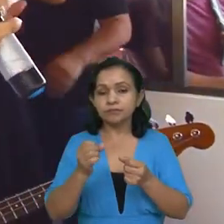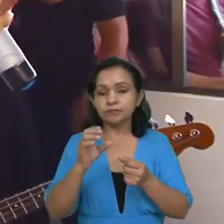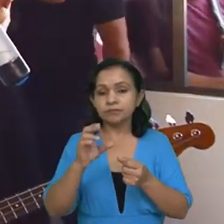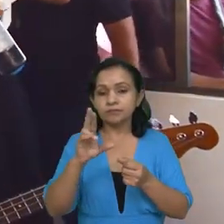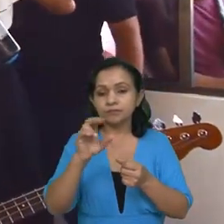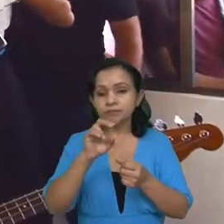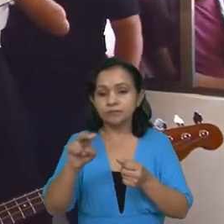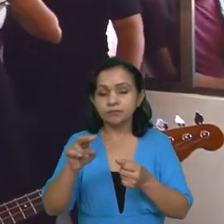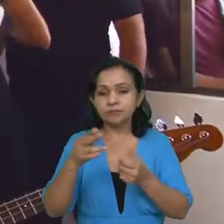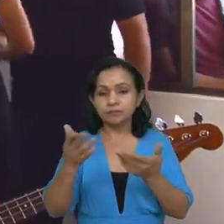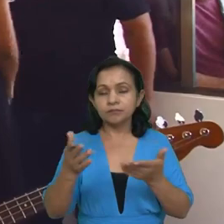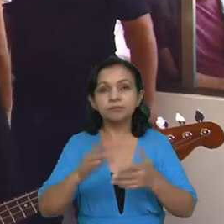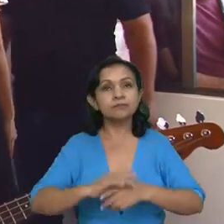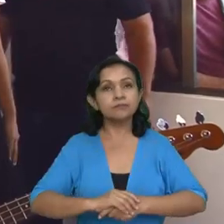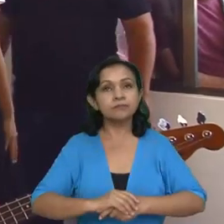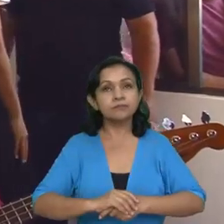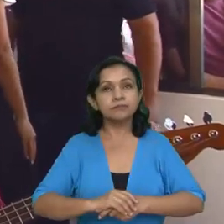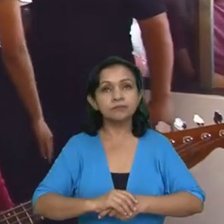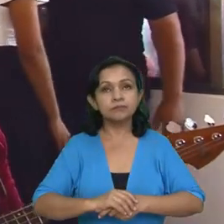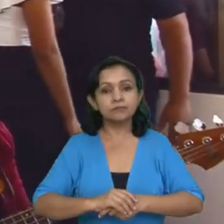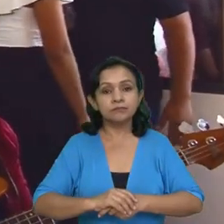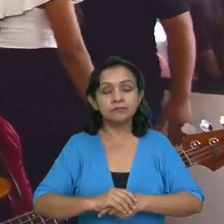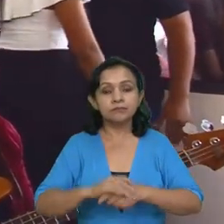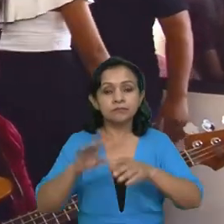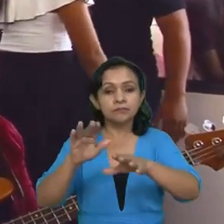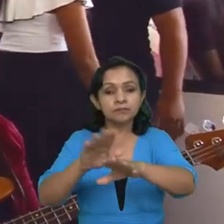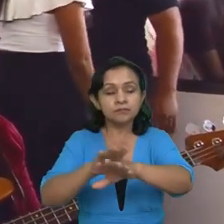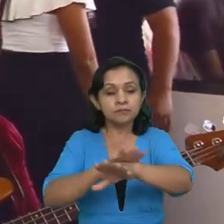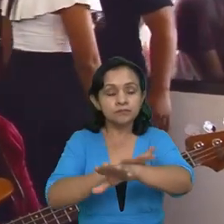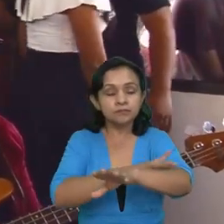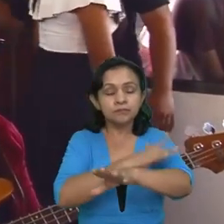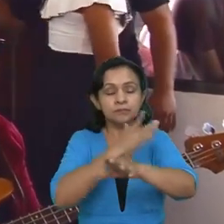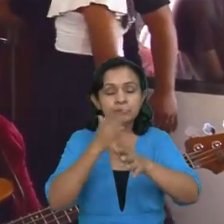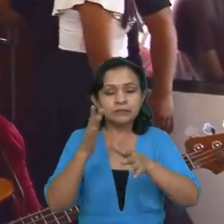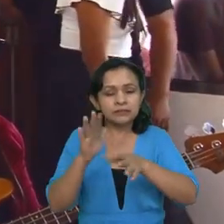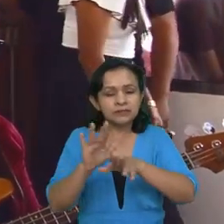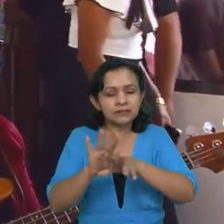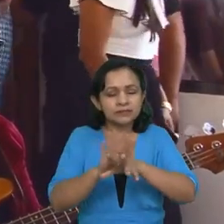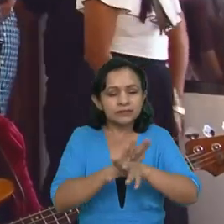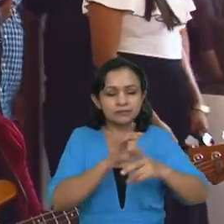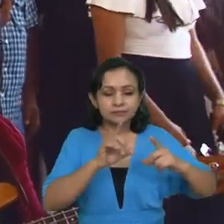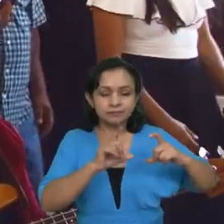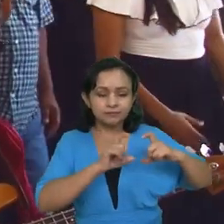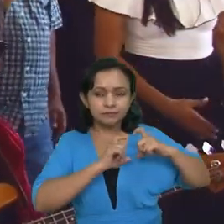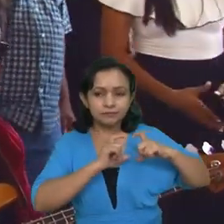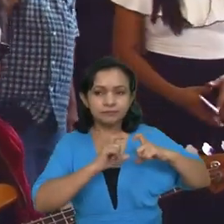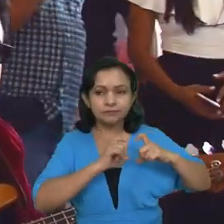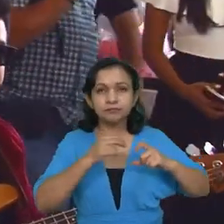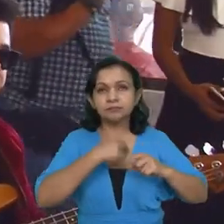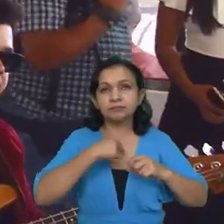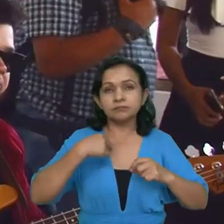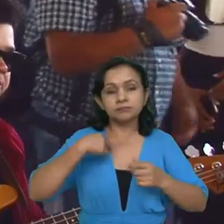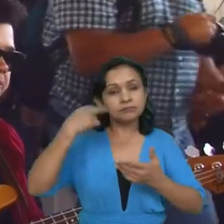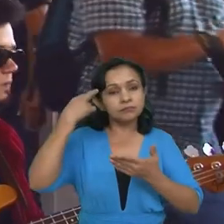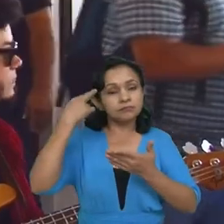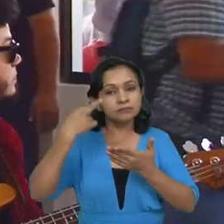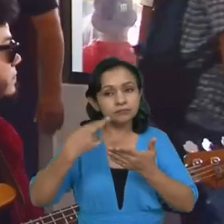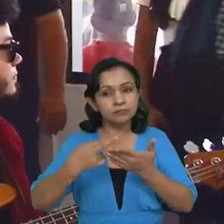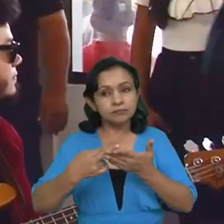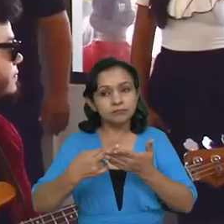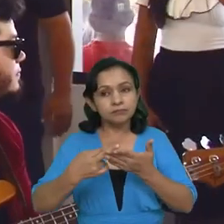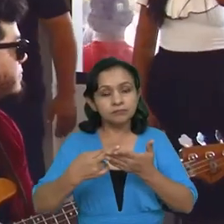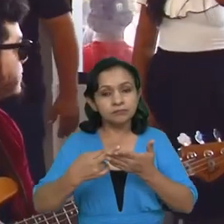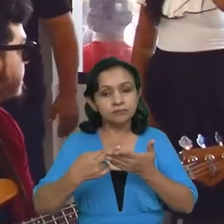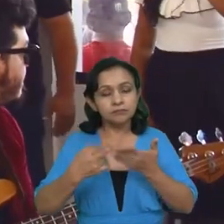cual escuchemos sus palabras unos sentimientos encontrados en nuestros corazones al recordar esos momentos tan